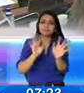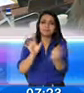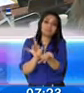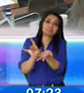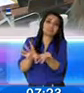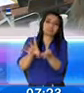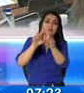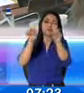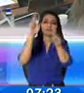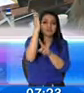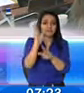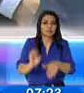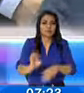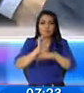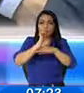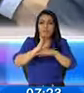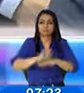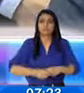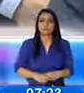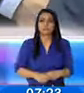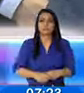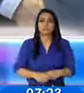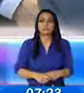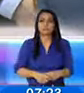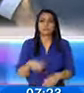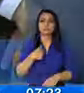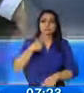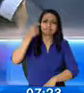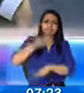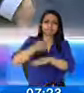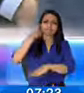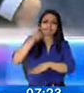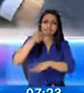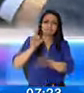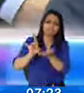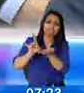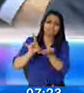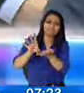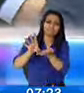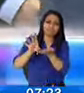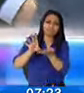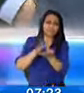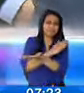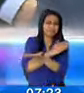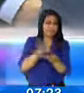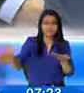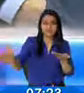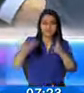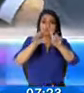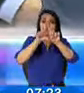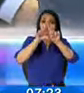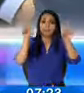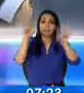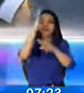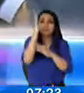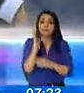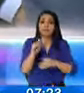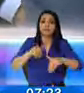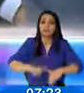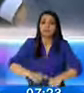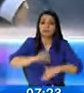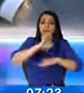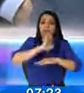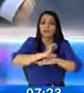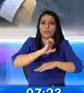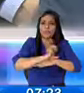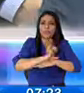expulsión de Odebrecht de Ecuador. Exigimos la expulsión definitiva e inmediata del país de